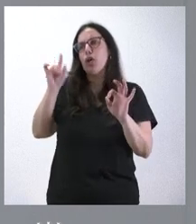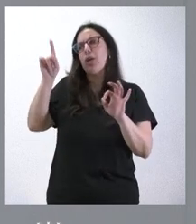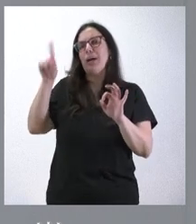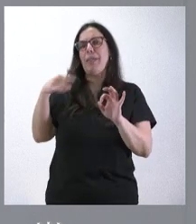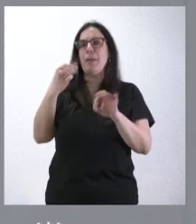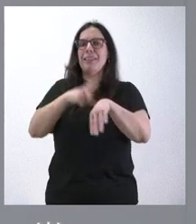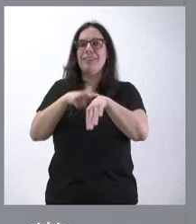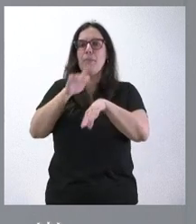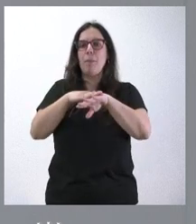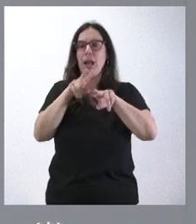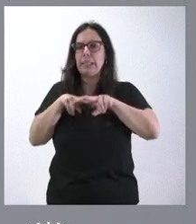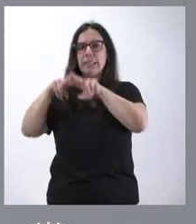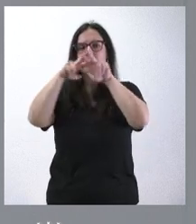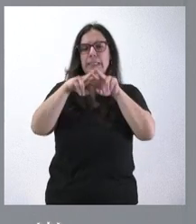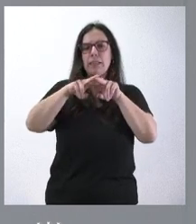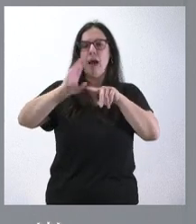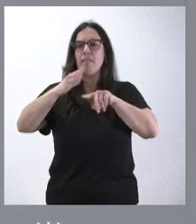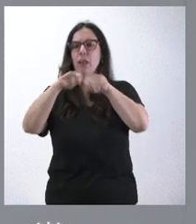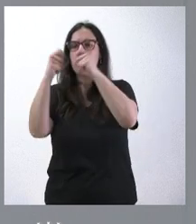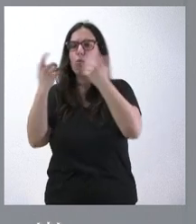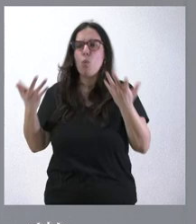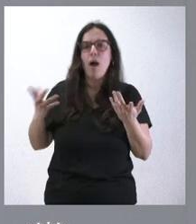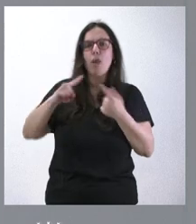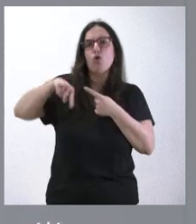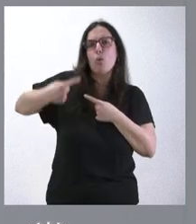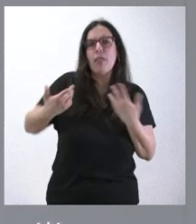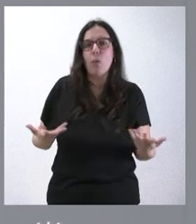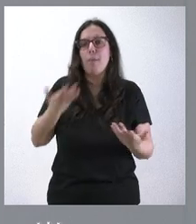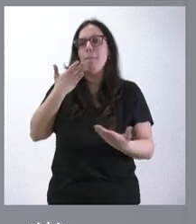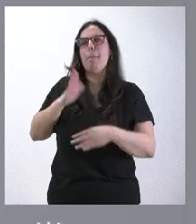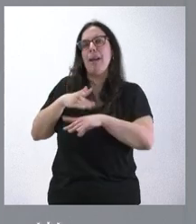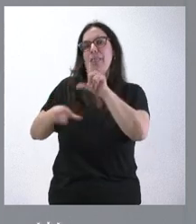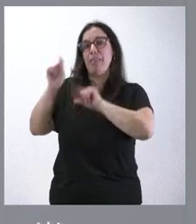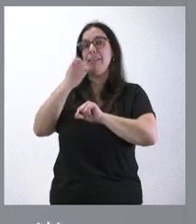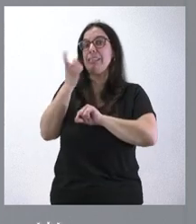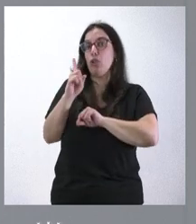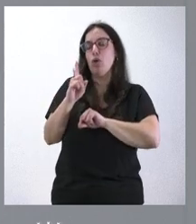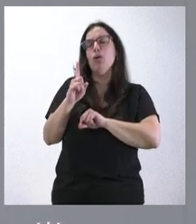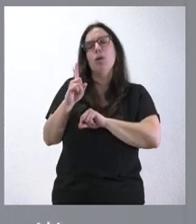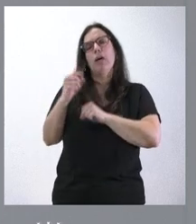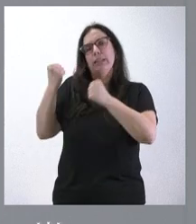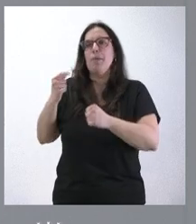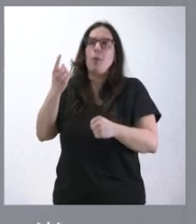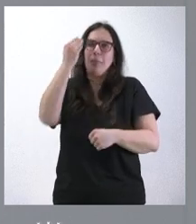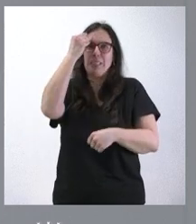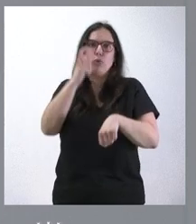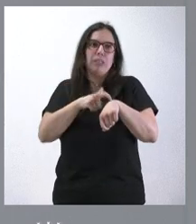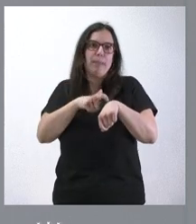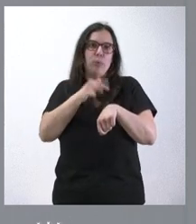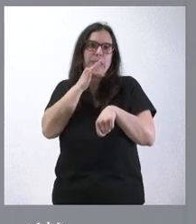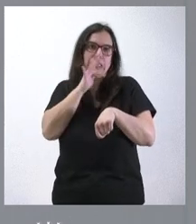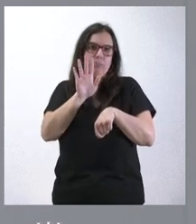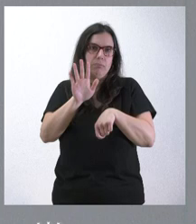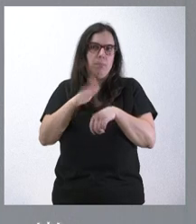daños los efectos y por tanto tomar decisiones y si no es así pues insistiremos pero al día de hoy creemos que estamos todavía en el tiempo prudencial para que se